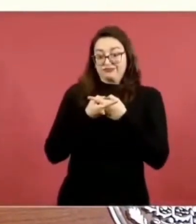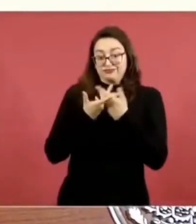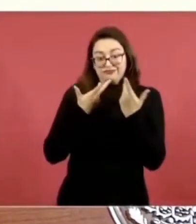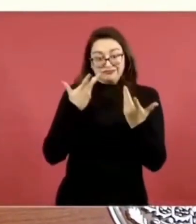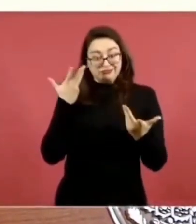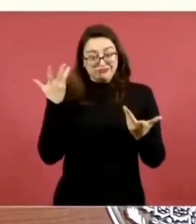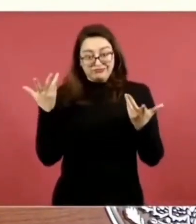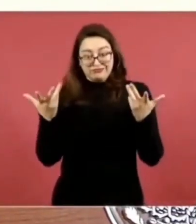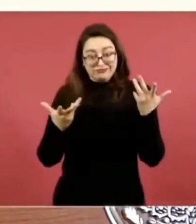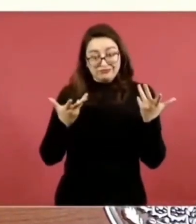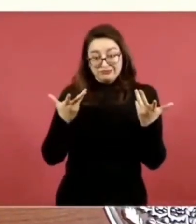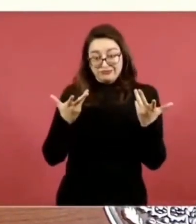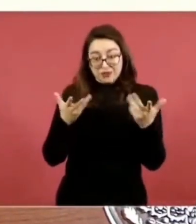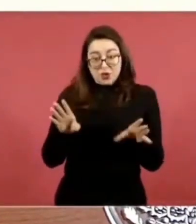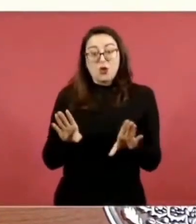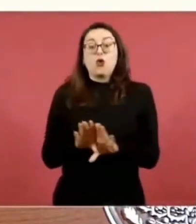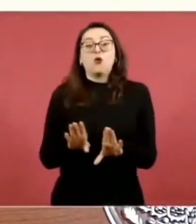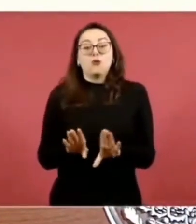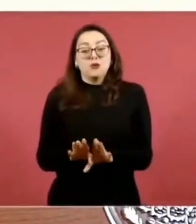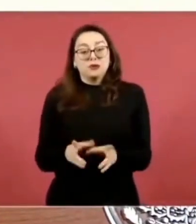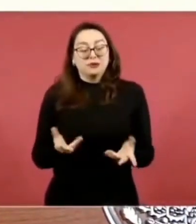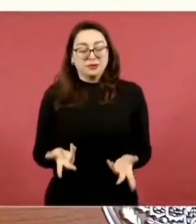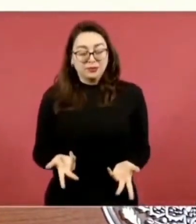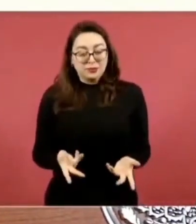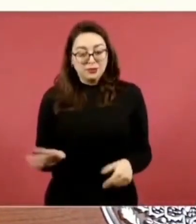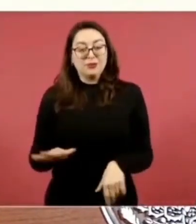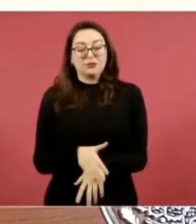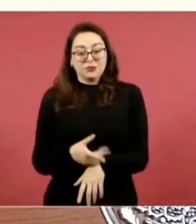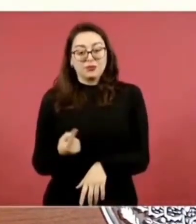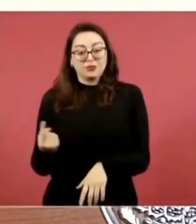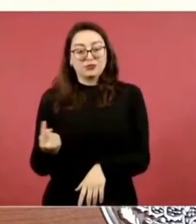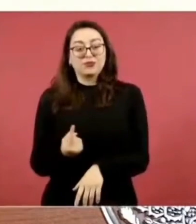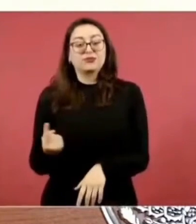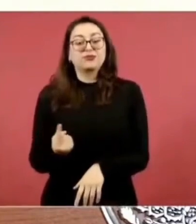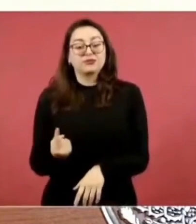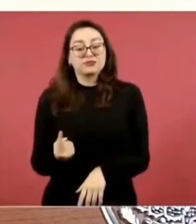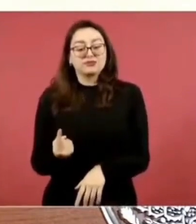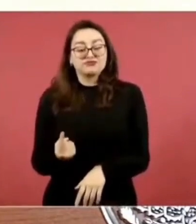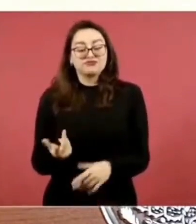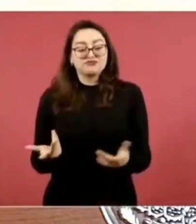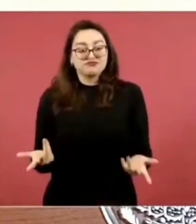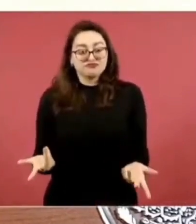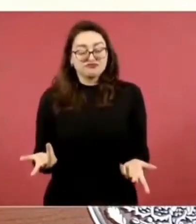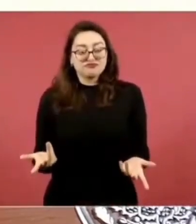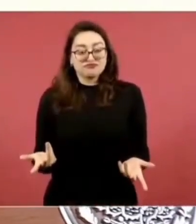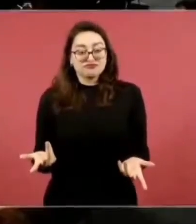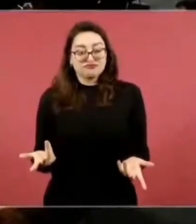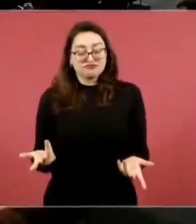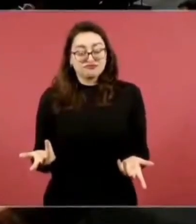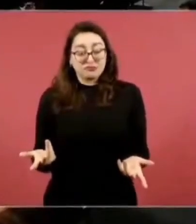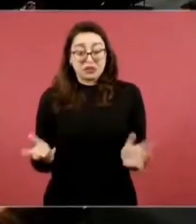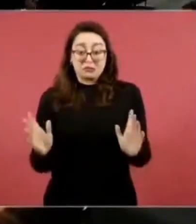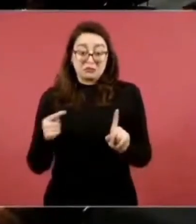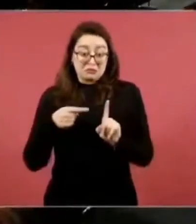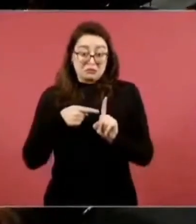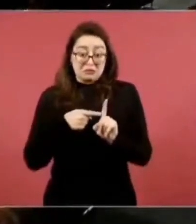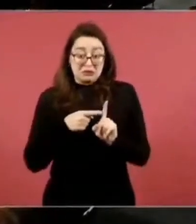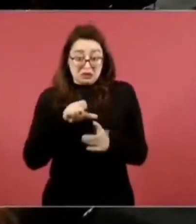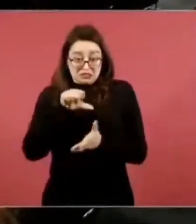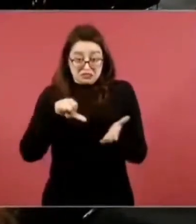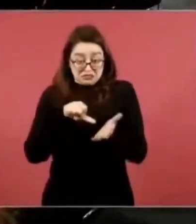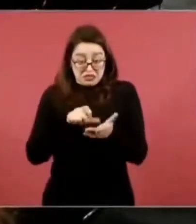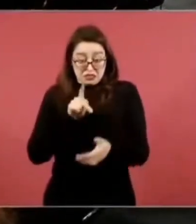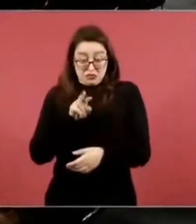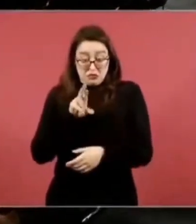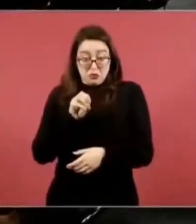conscientes o inconscientemente, ¿sí?, a quienes también ellos